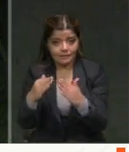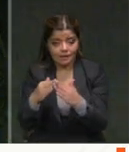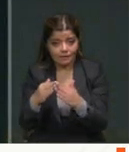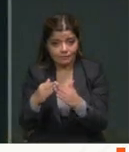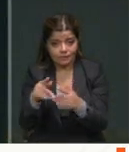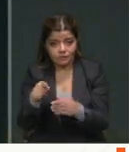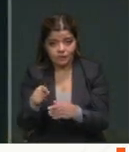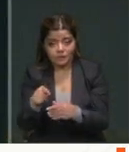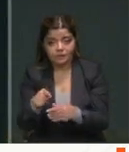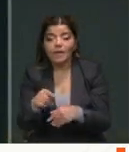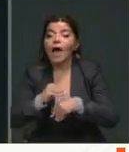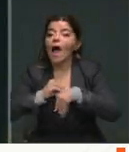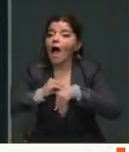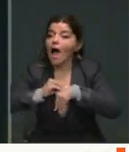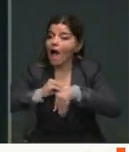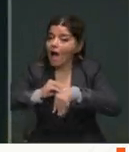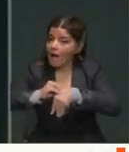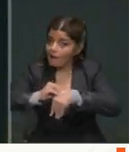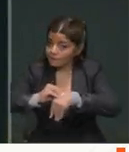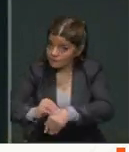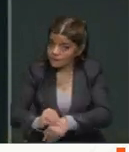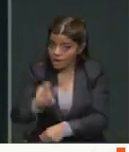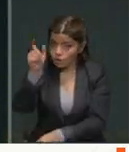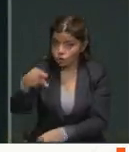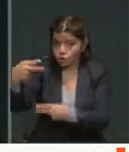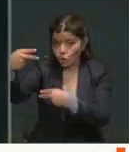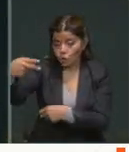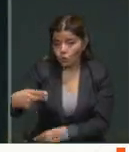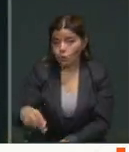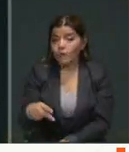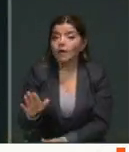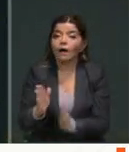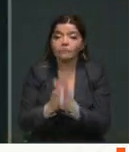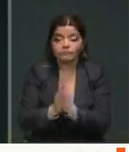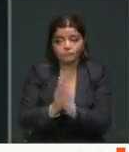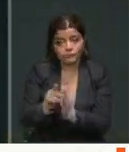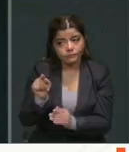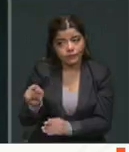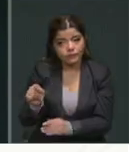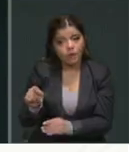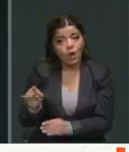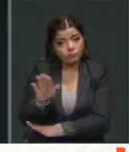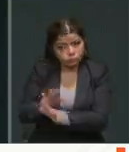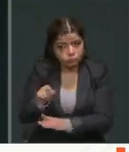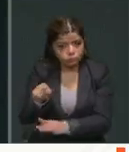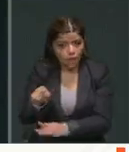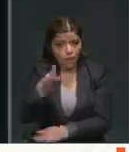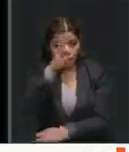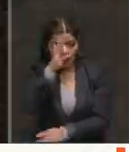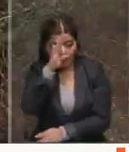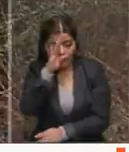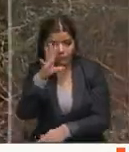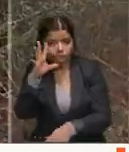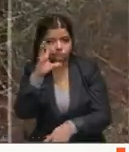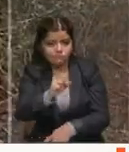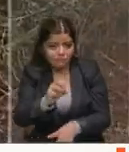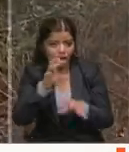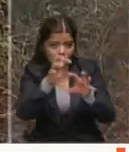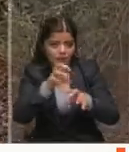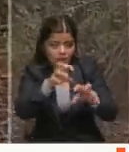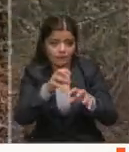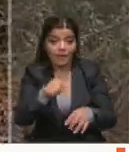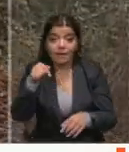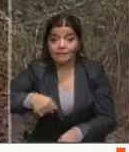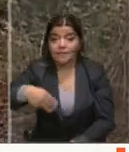y le avisaron a la señora que por favor le guardara o que hiciera algo con los perros, porque los perros iban a morder. Este martes,